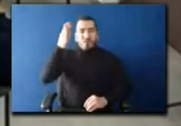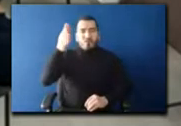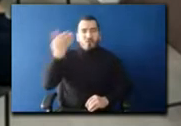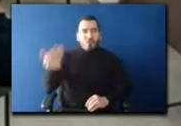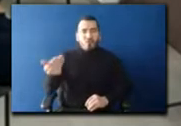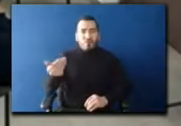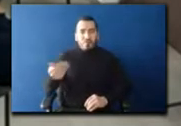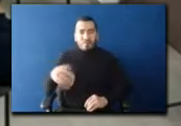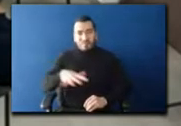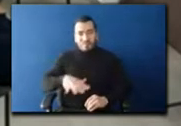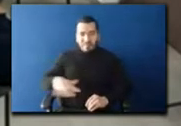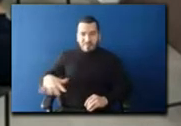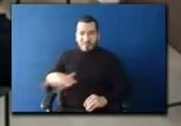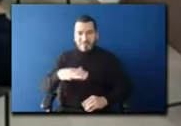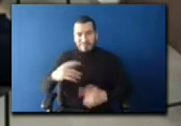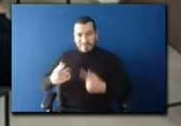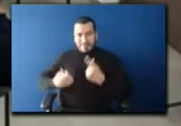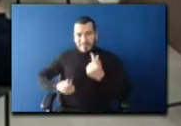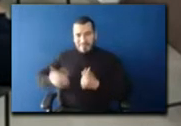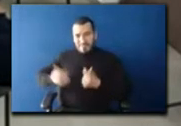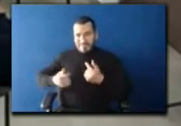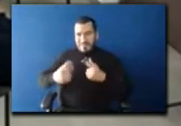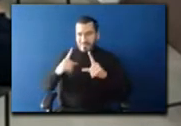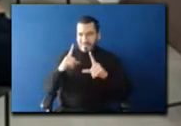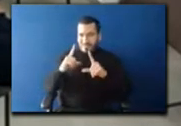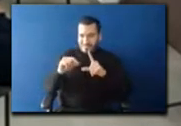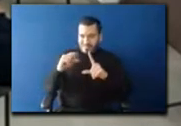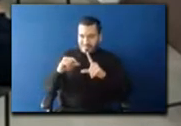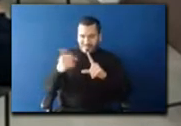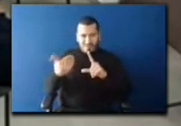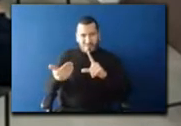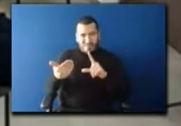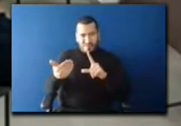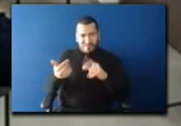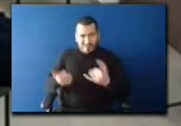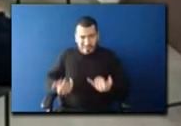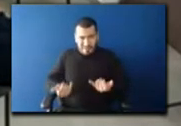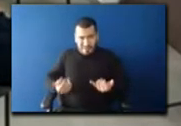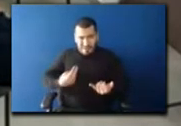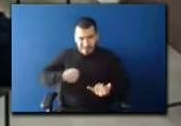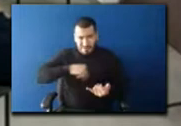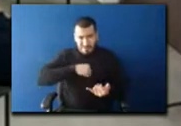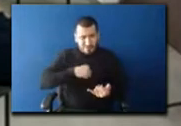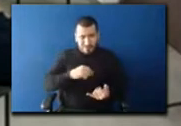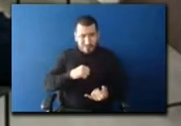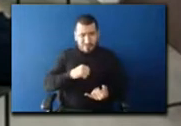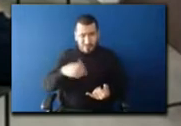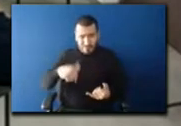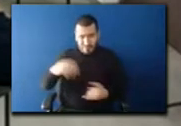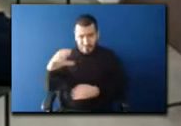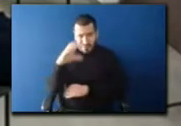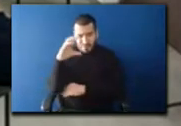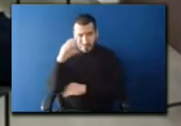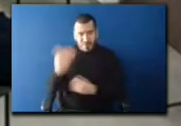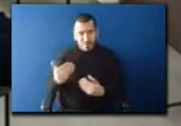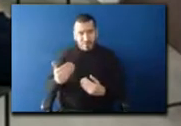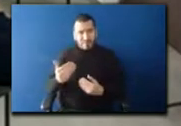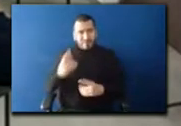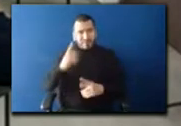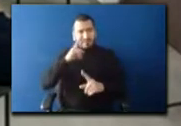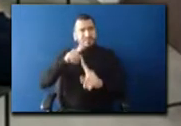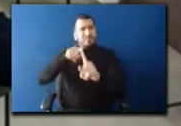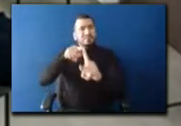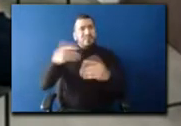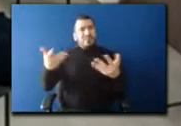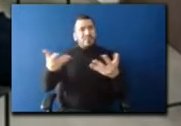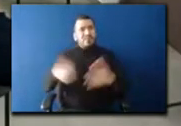sector financiero digital que hoy en día no lo tengamos, o en Colombia, pero sí exista? ¿Para dónde va esto? Es decir,